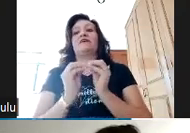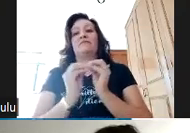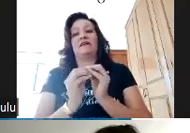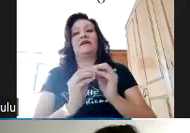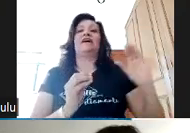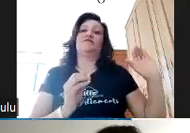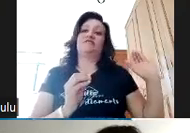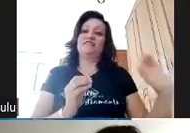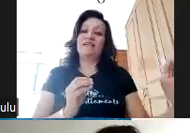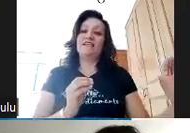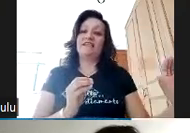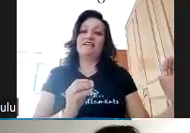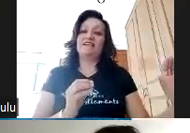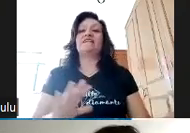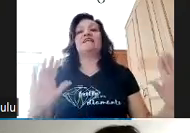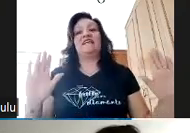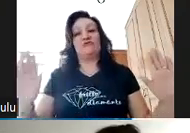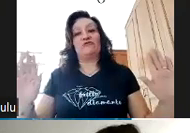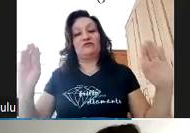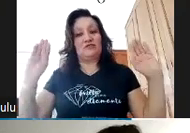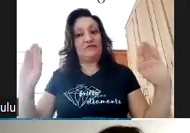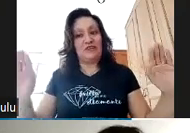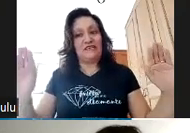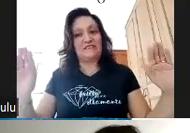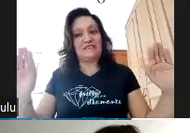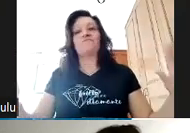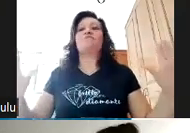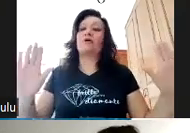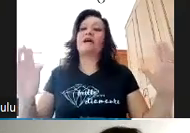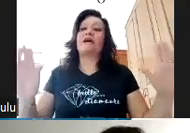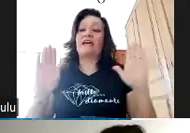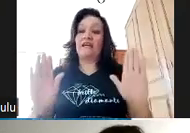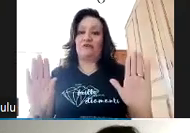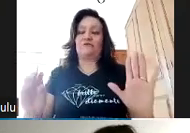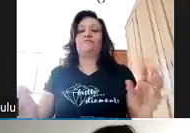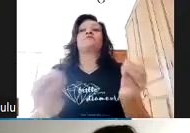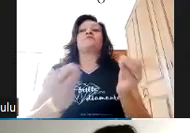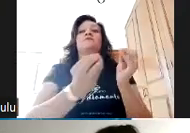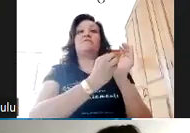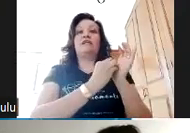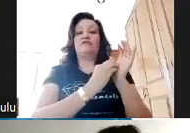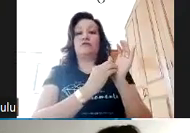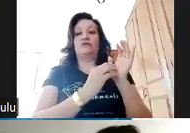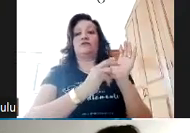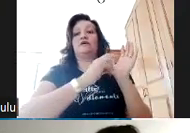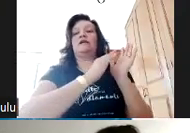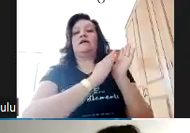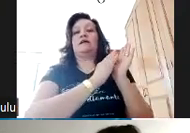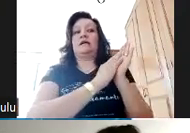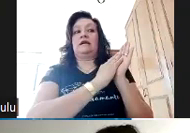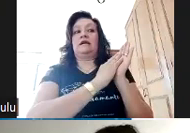llevar a nuestras ballenitas y a nuestros delfines porque ellos sabiendo